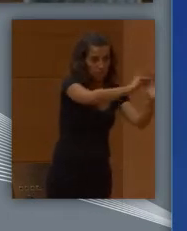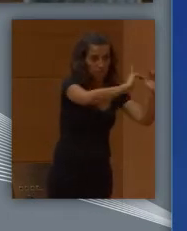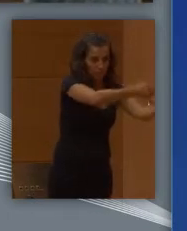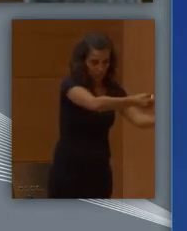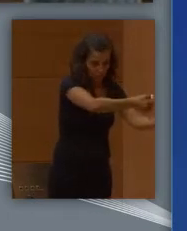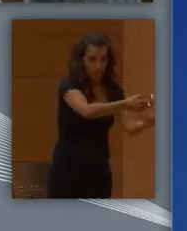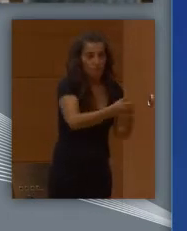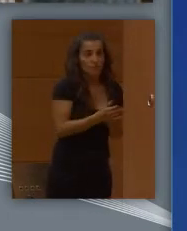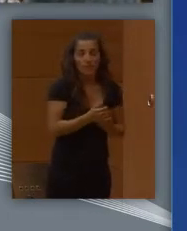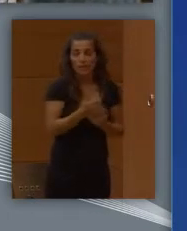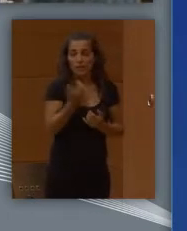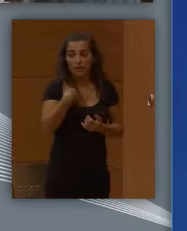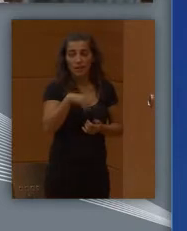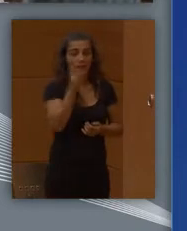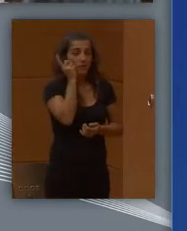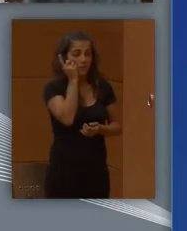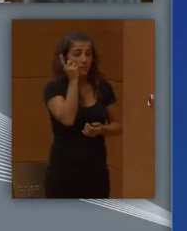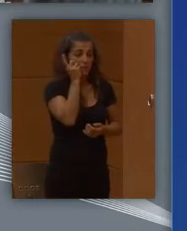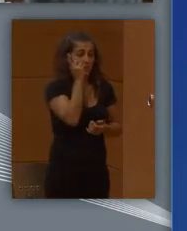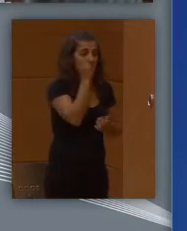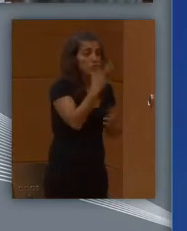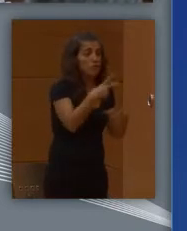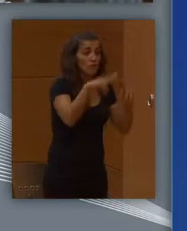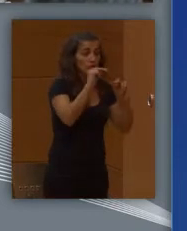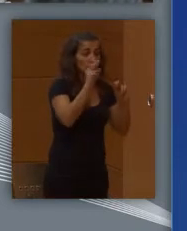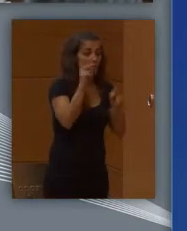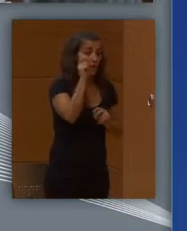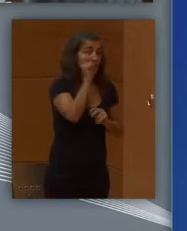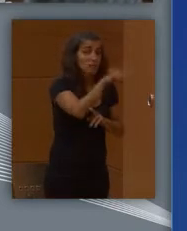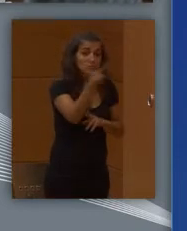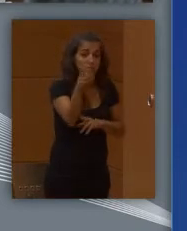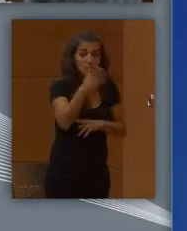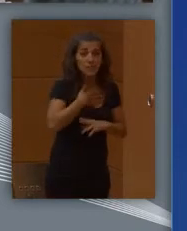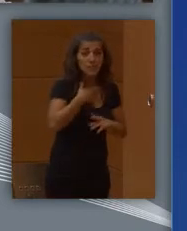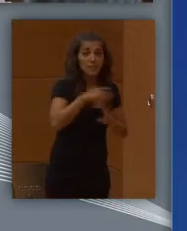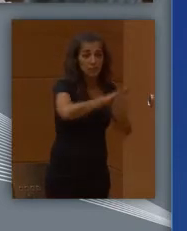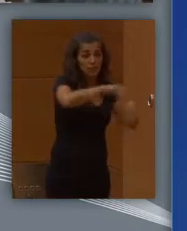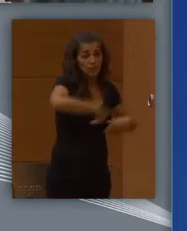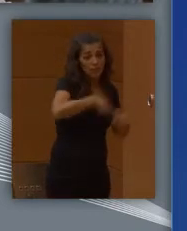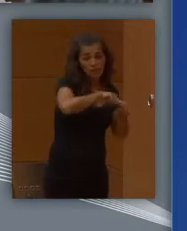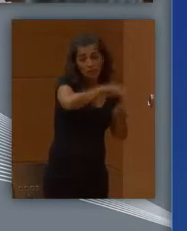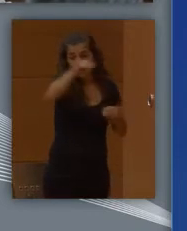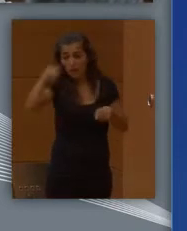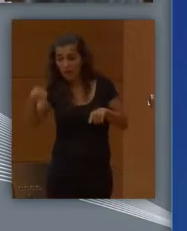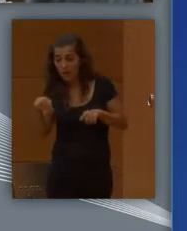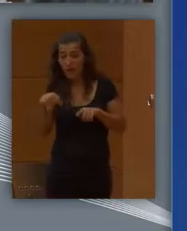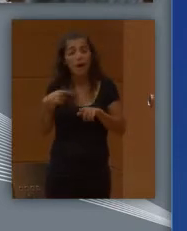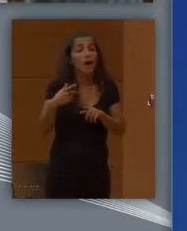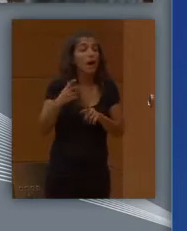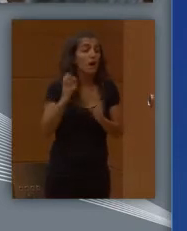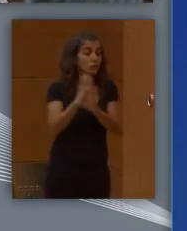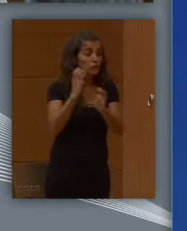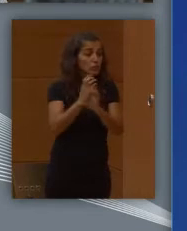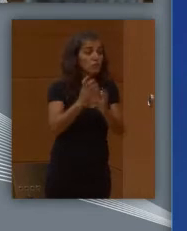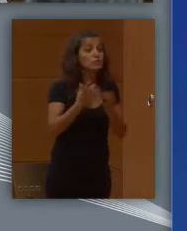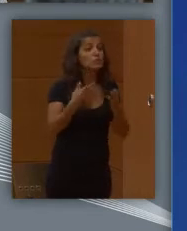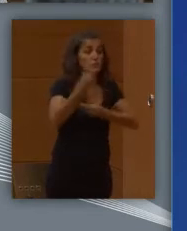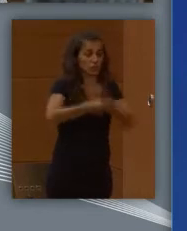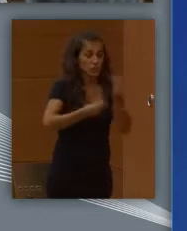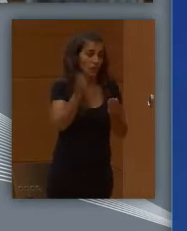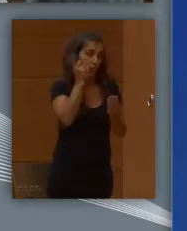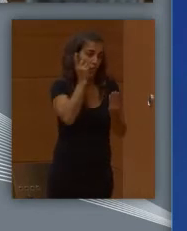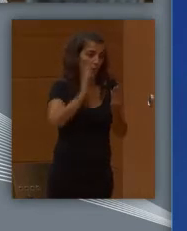Una vez sale, pues quiere coger el autobús y vuelve a mirar qué paradas tiene alrededor. Entonces va